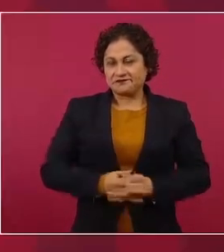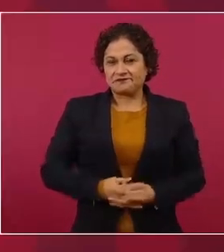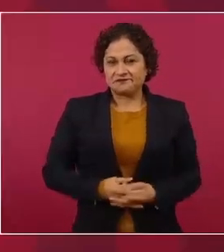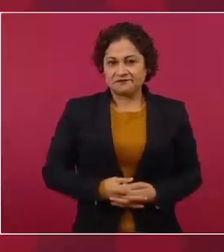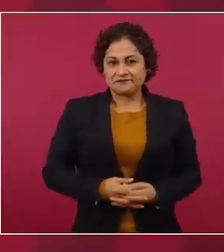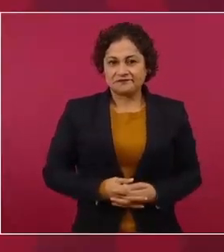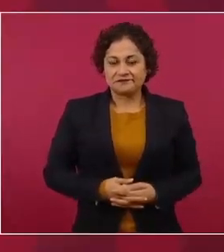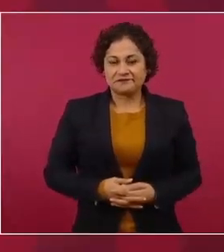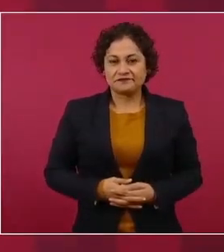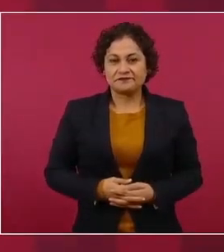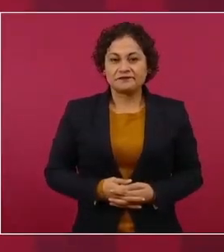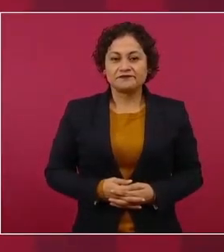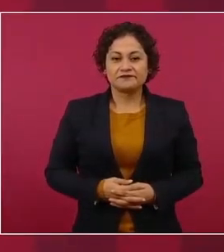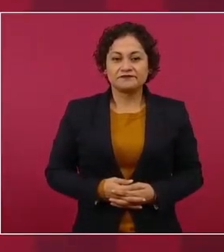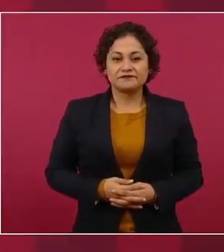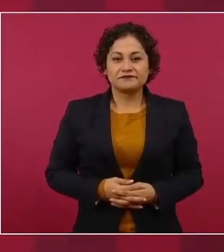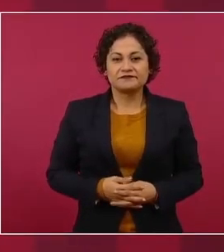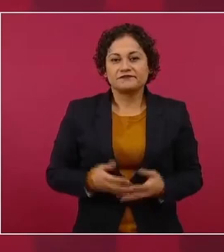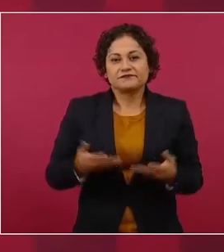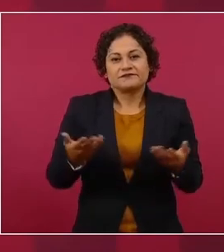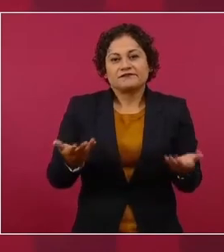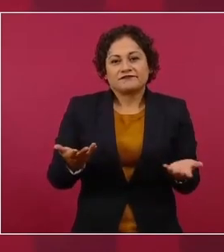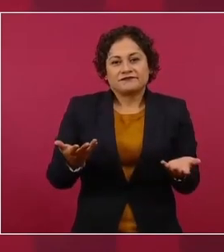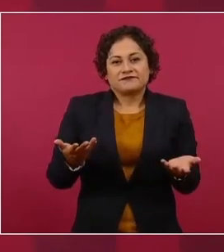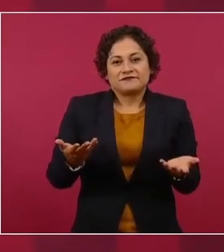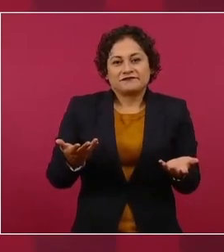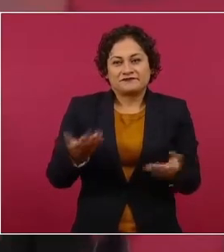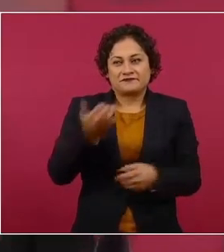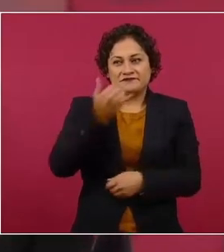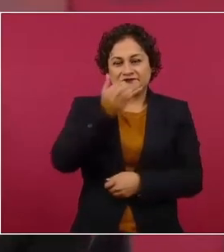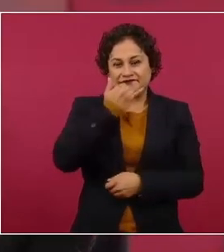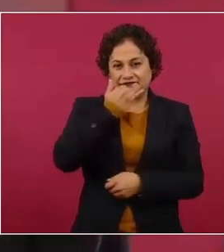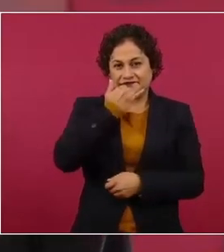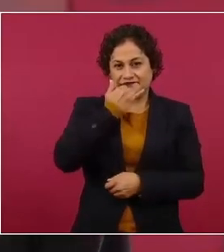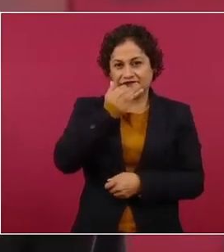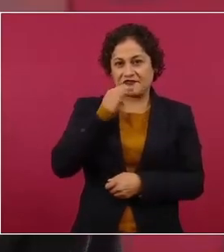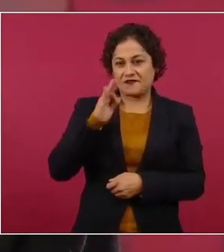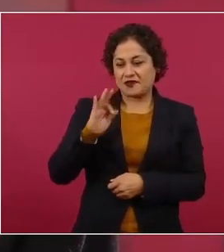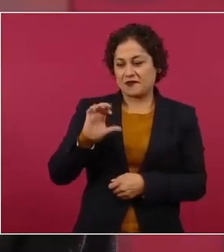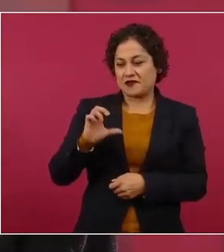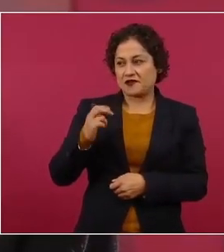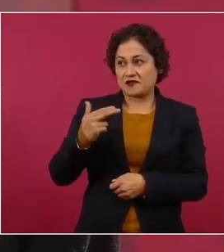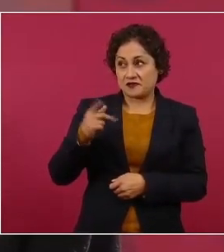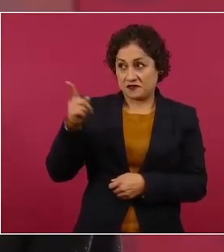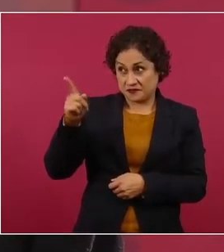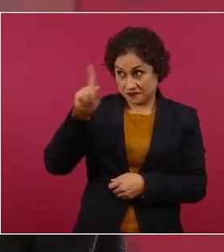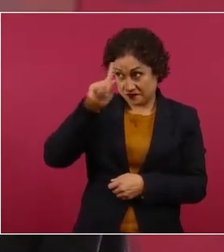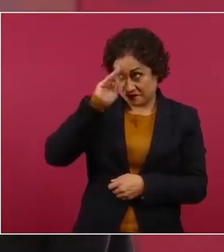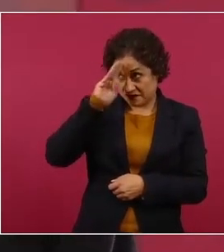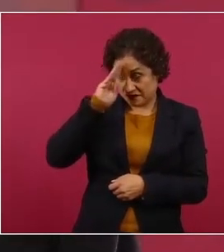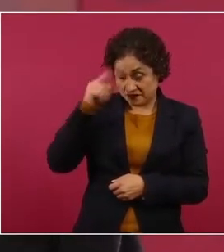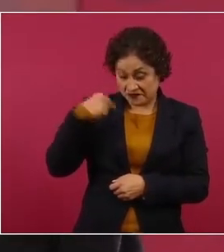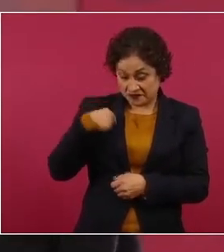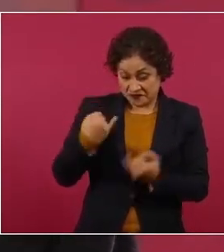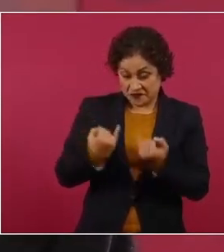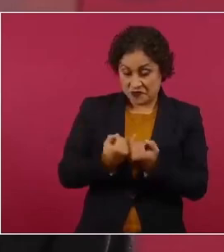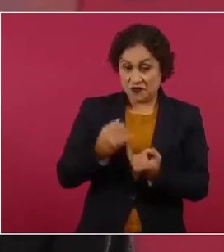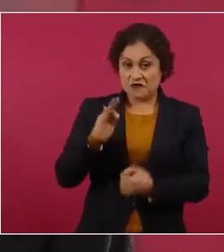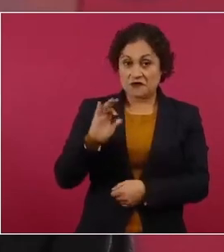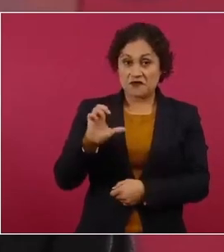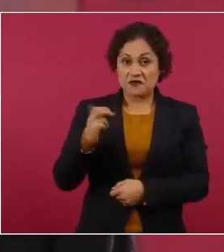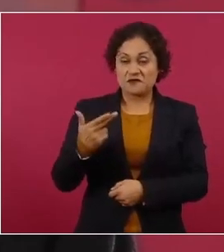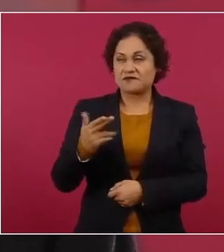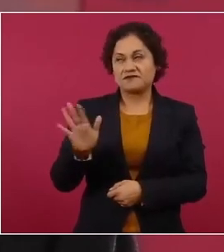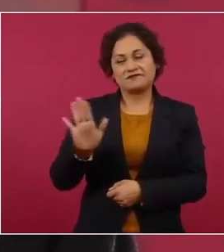pues ya no es Calderón, ya esto cambió, y le tenemos